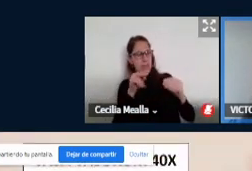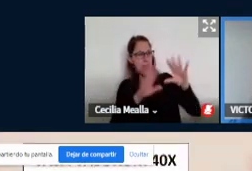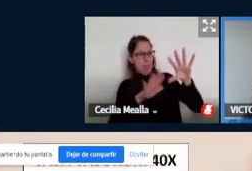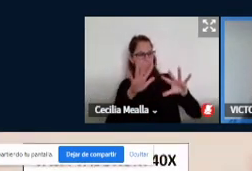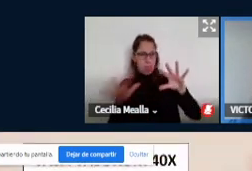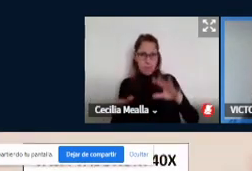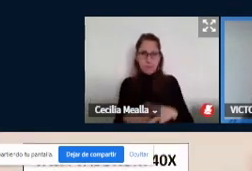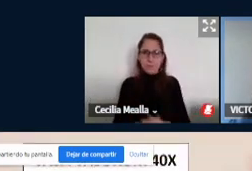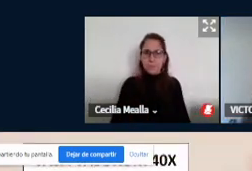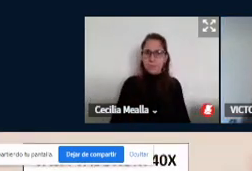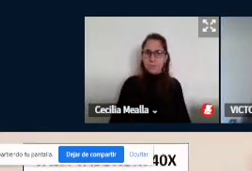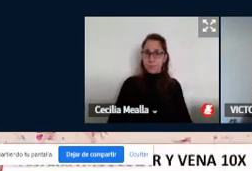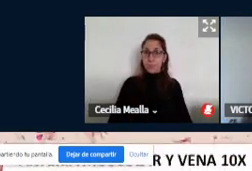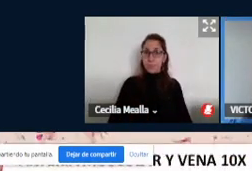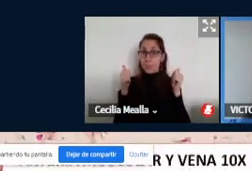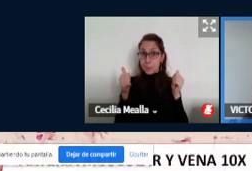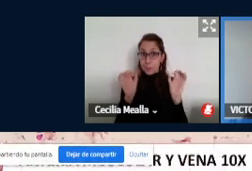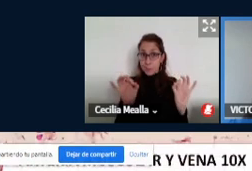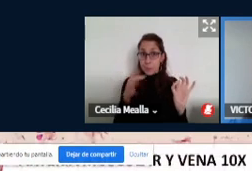Y